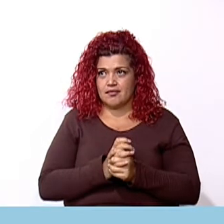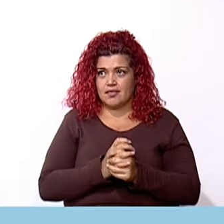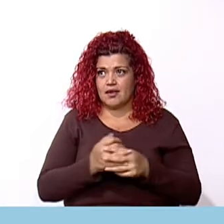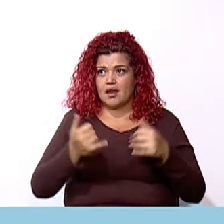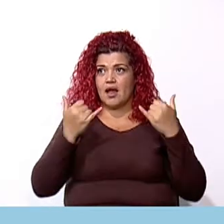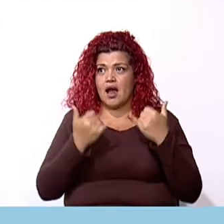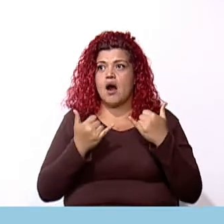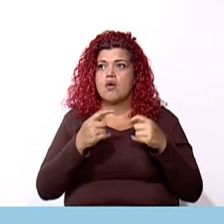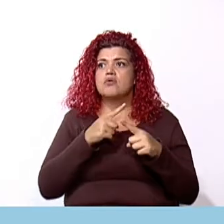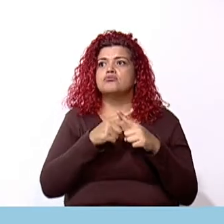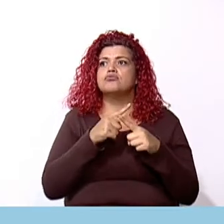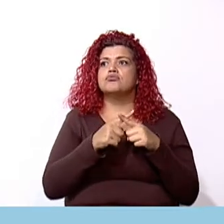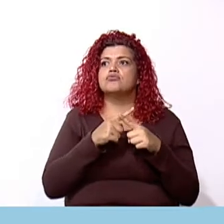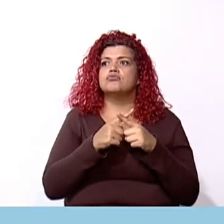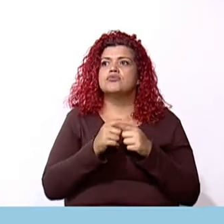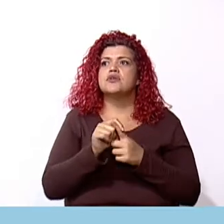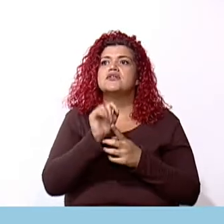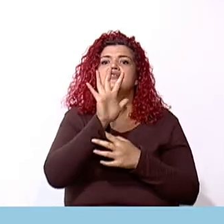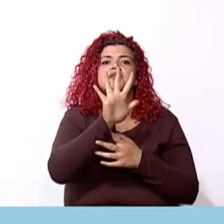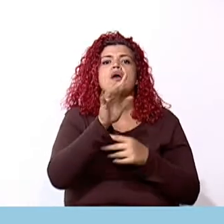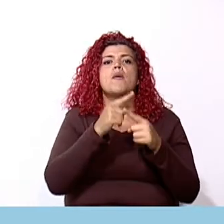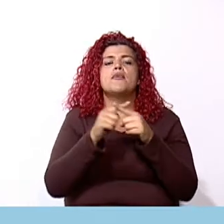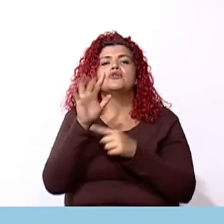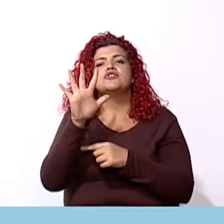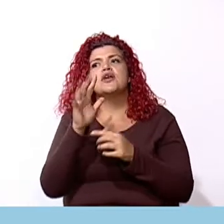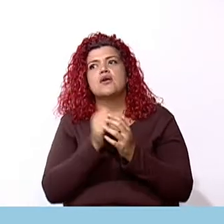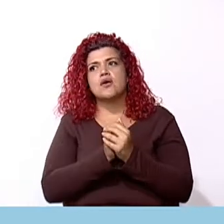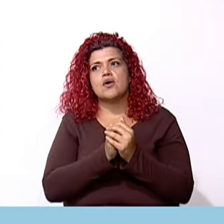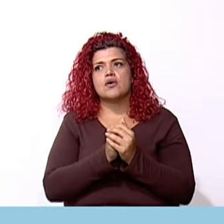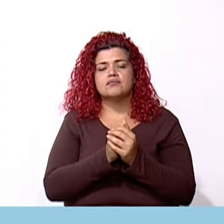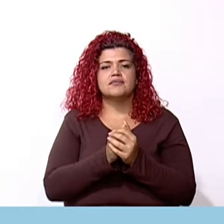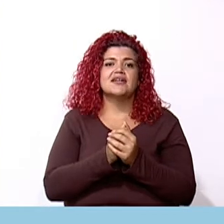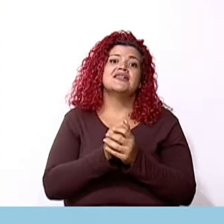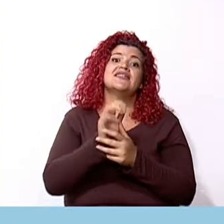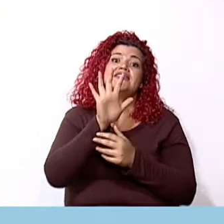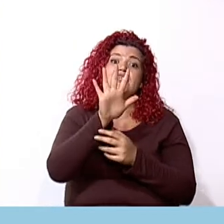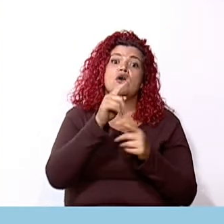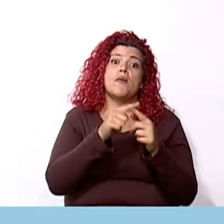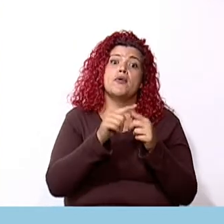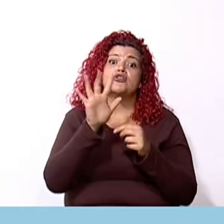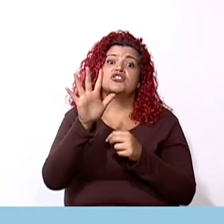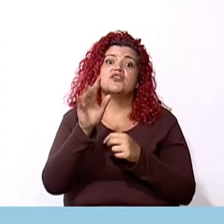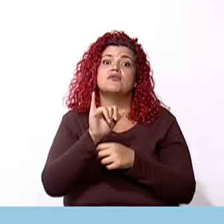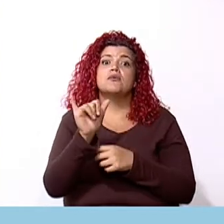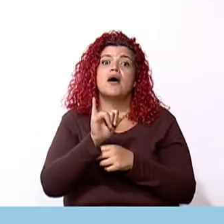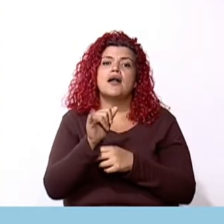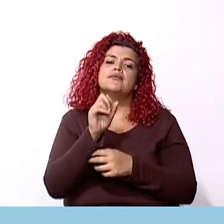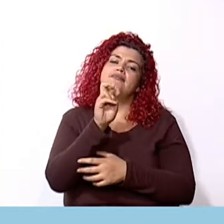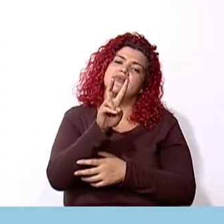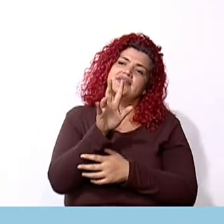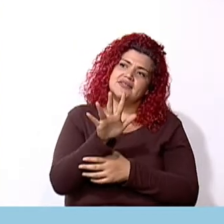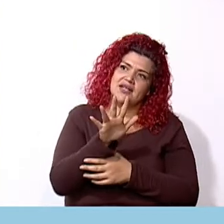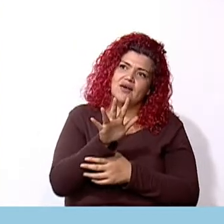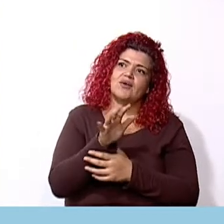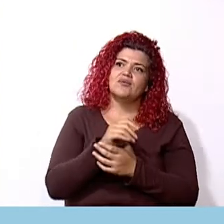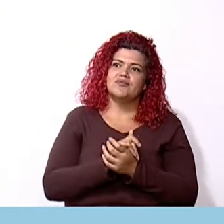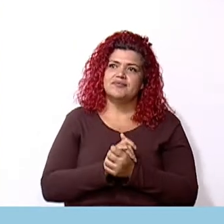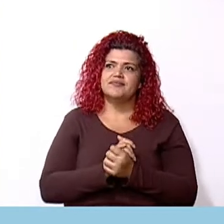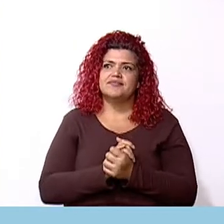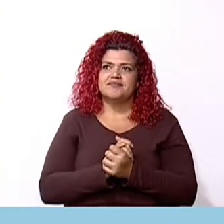Ahora multiplicamos 5 por 5 y 5 por 5 son